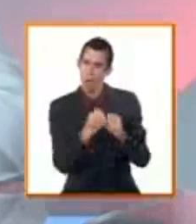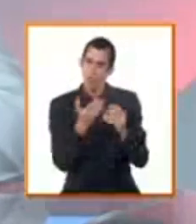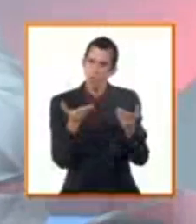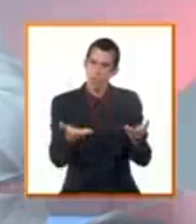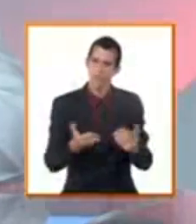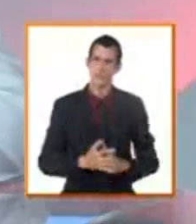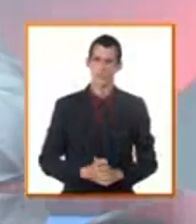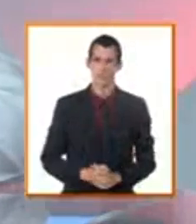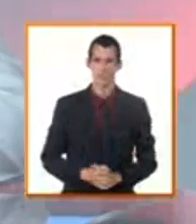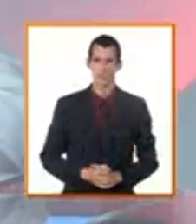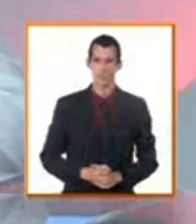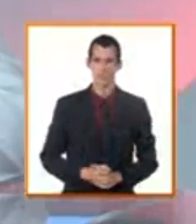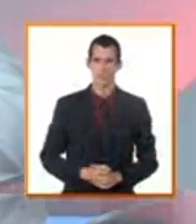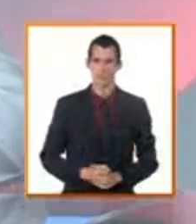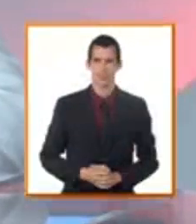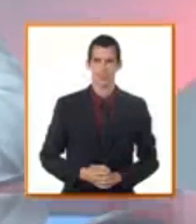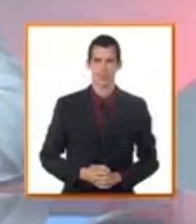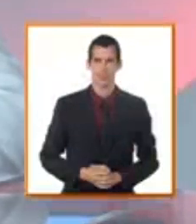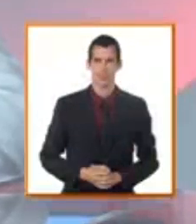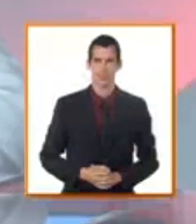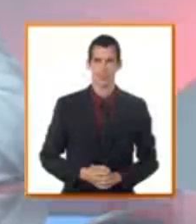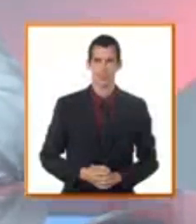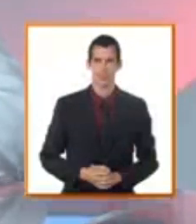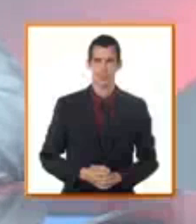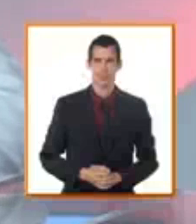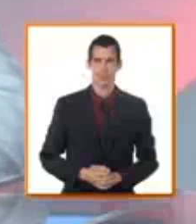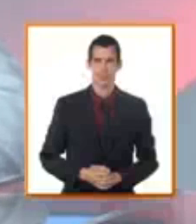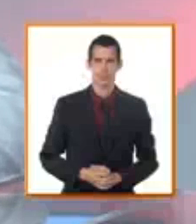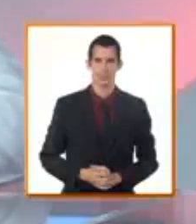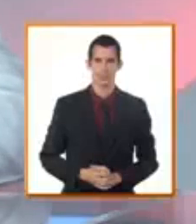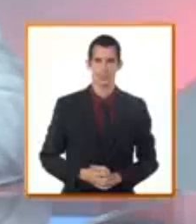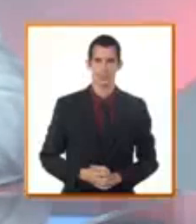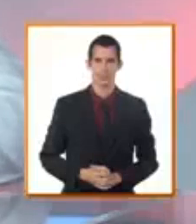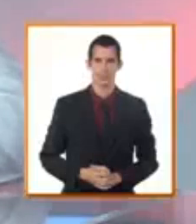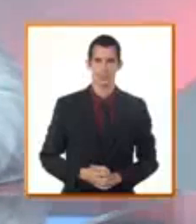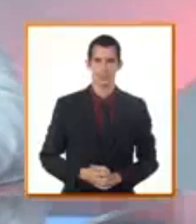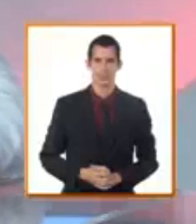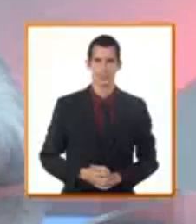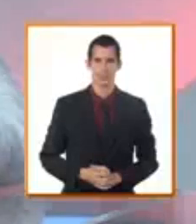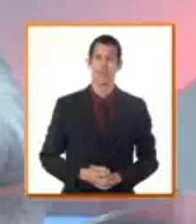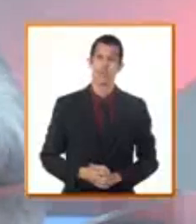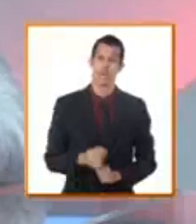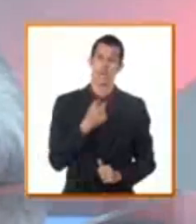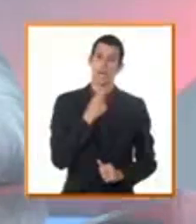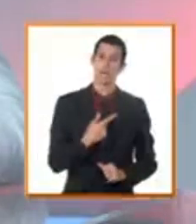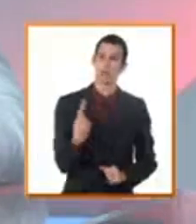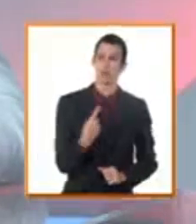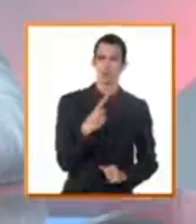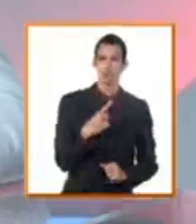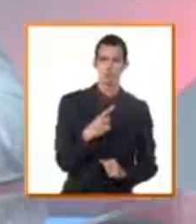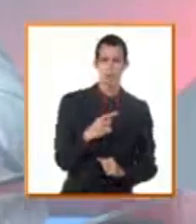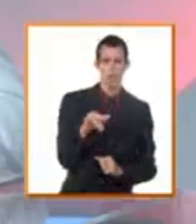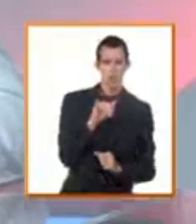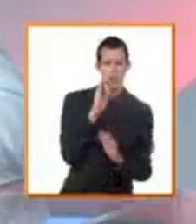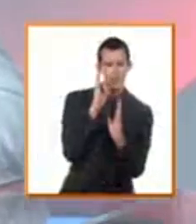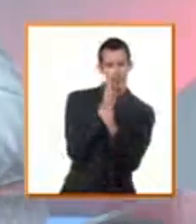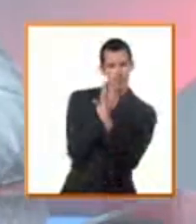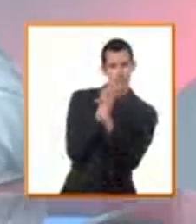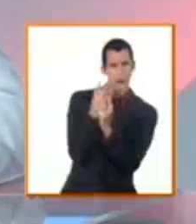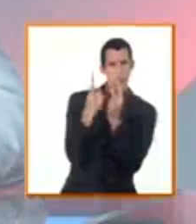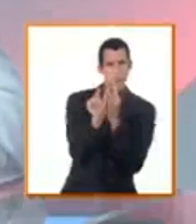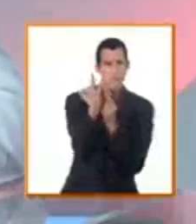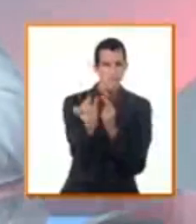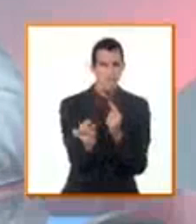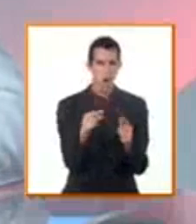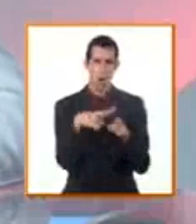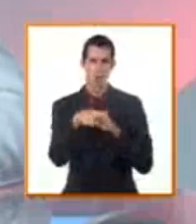tanto de una agencia en Estados Unidos en lo fundamental como de otras personas, lo cual constantemente estamos viendo en la frontera y constituye